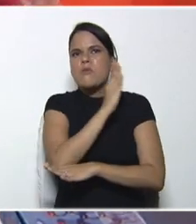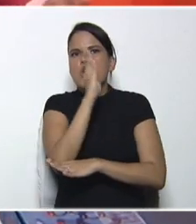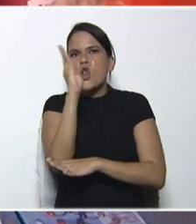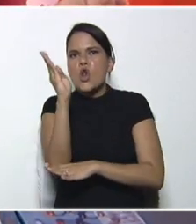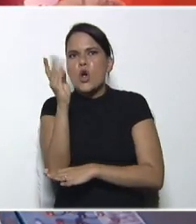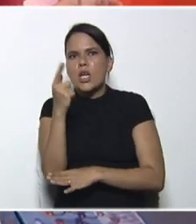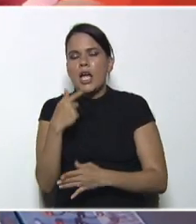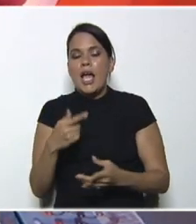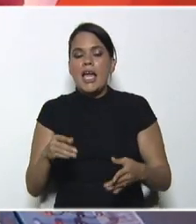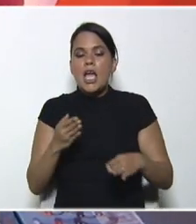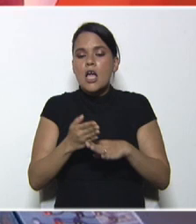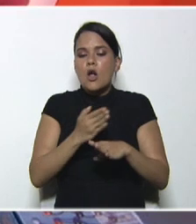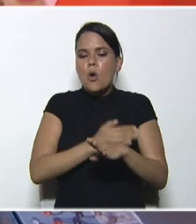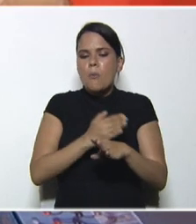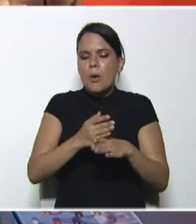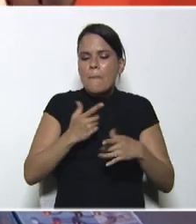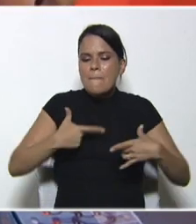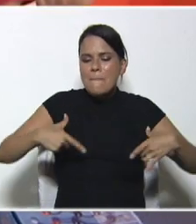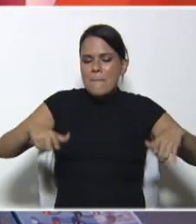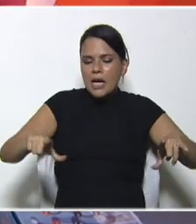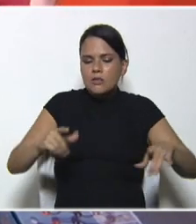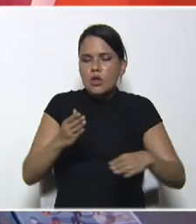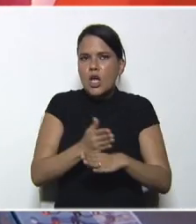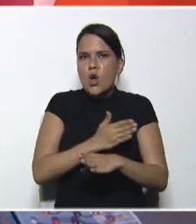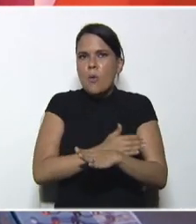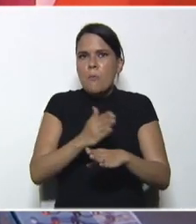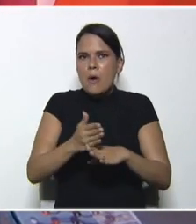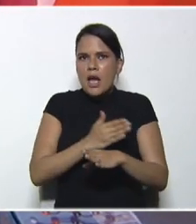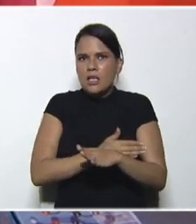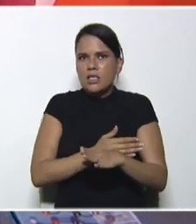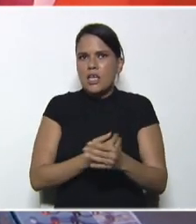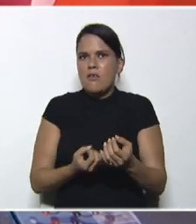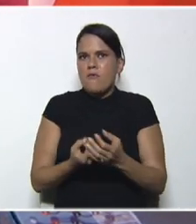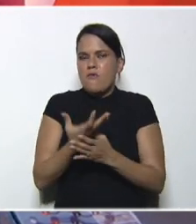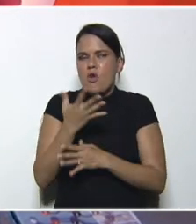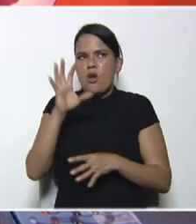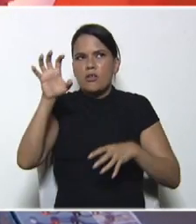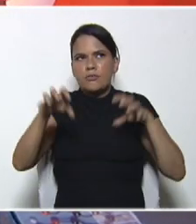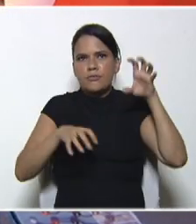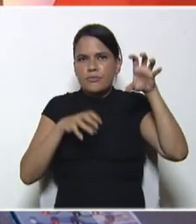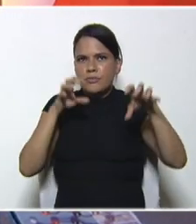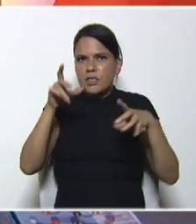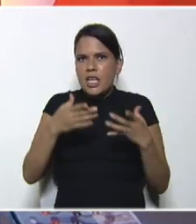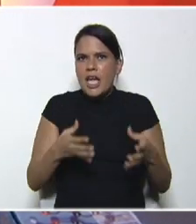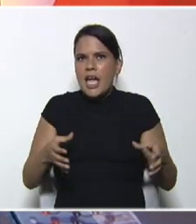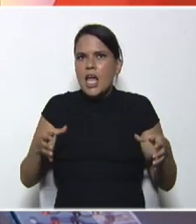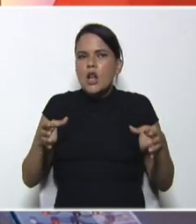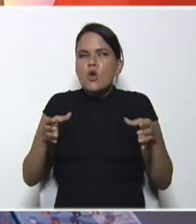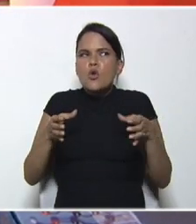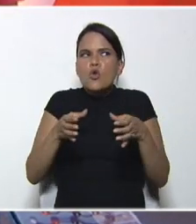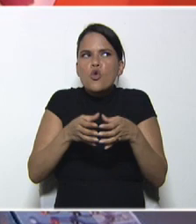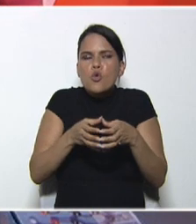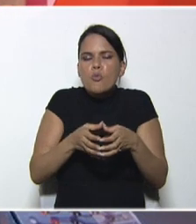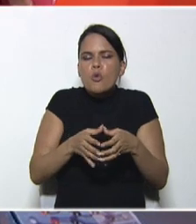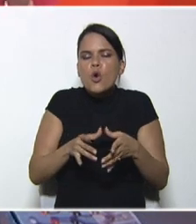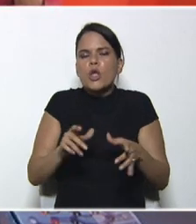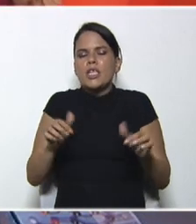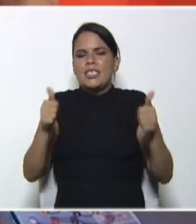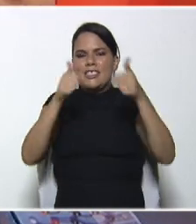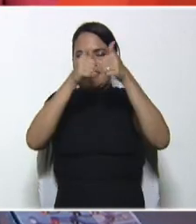clima, flora y fauna como en sí. Un bioma es el conjunto de ecosistemas característicos de una